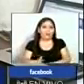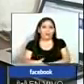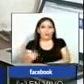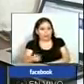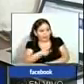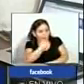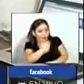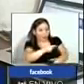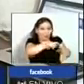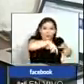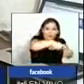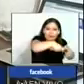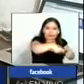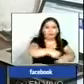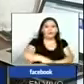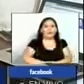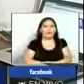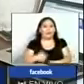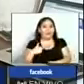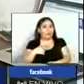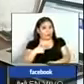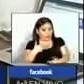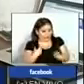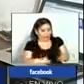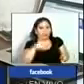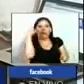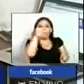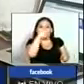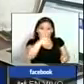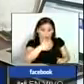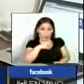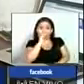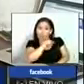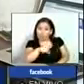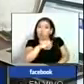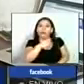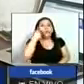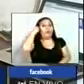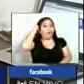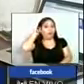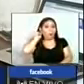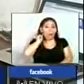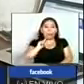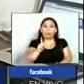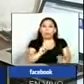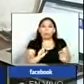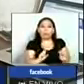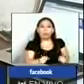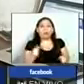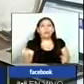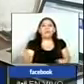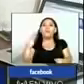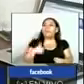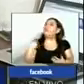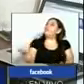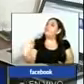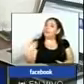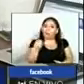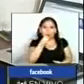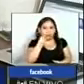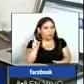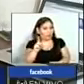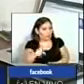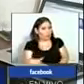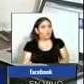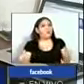hacer alguna actividad En la cocina Porque yo le he enseñado Yo le he dicho Que un hombre Pues no solo puede Venir y pedir comida Sino